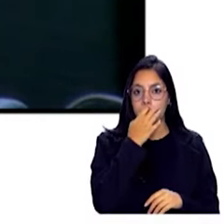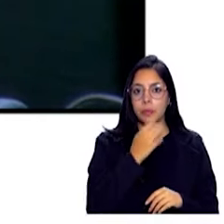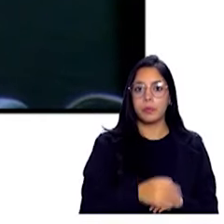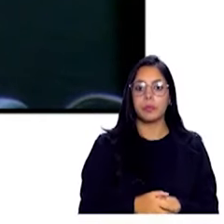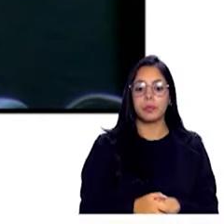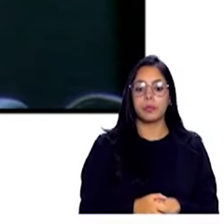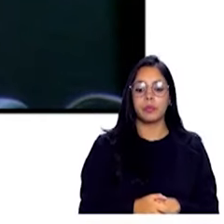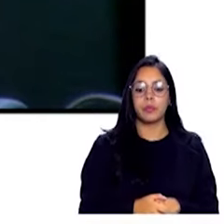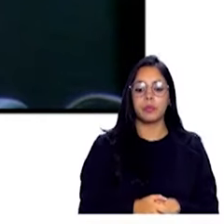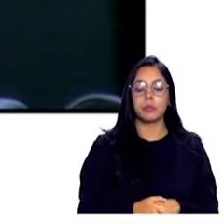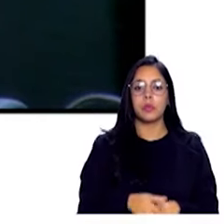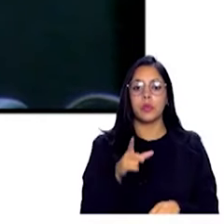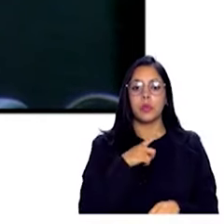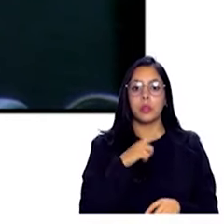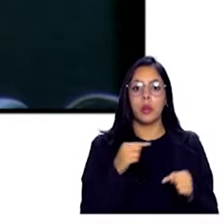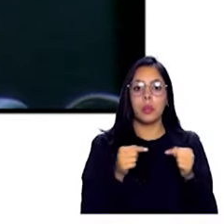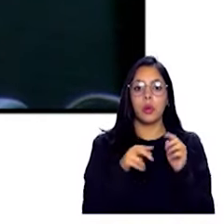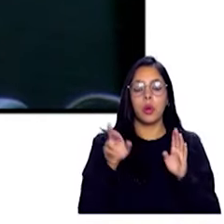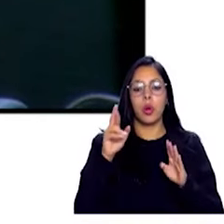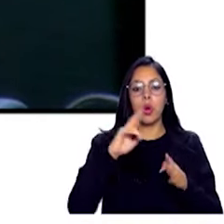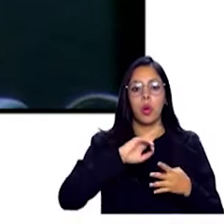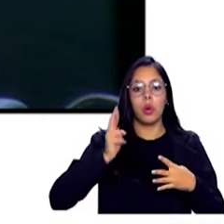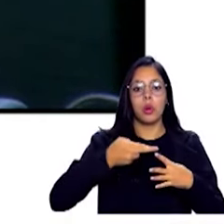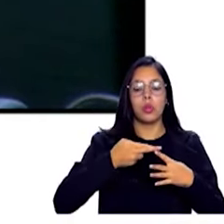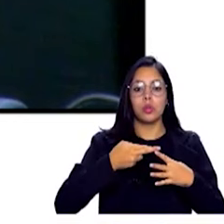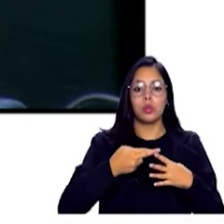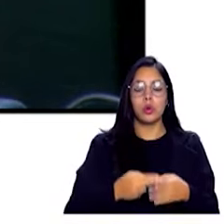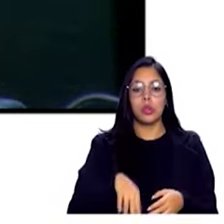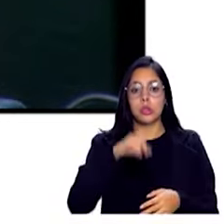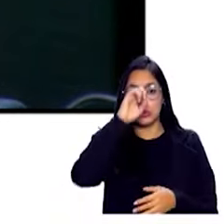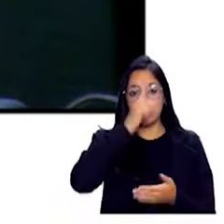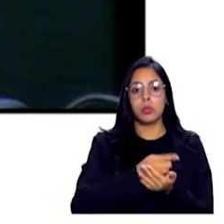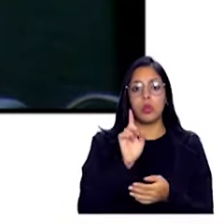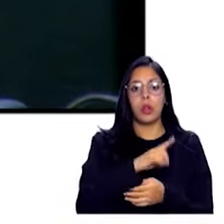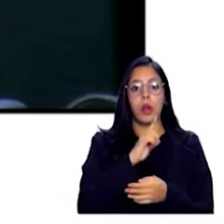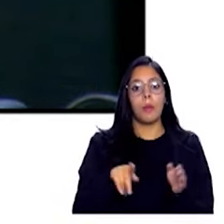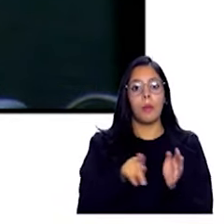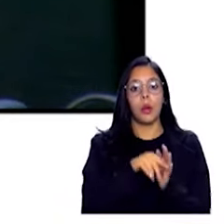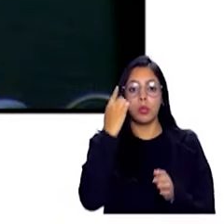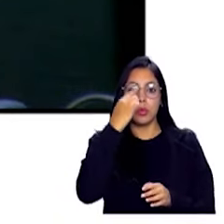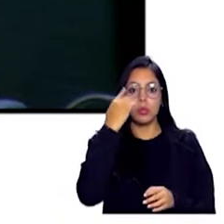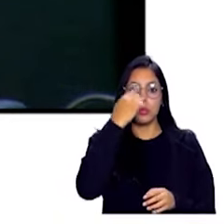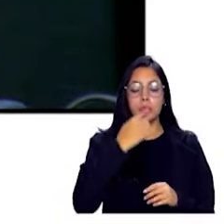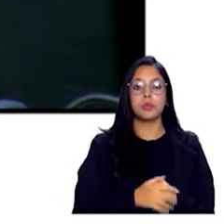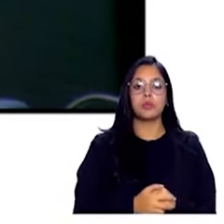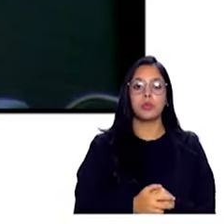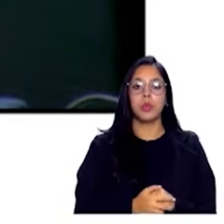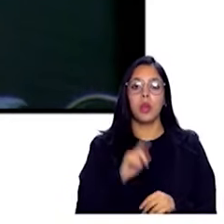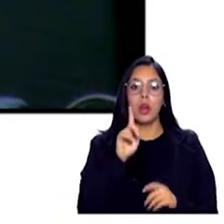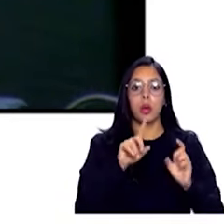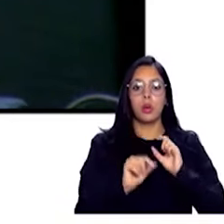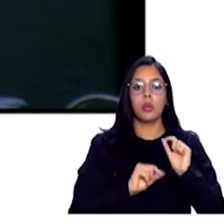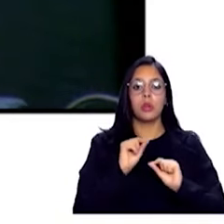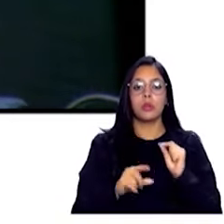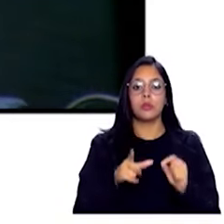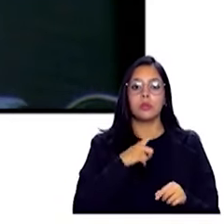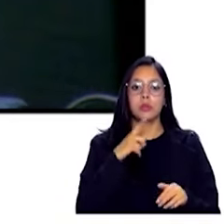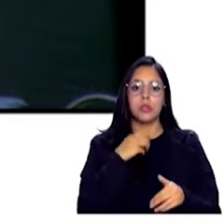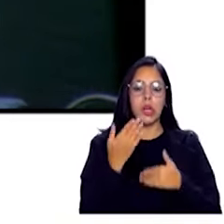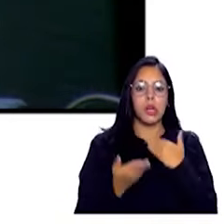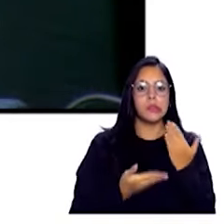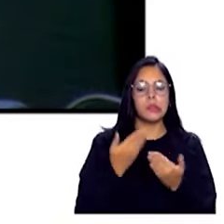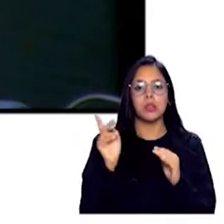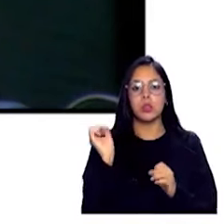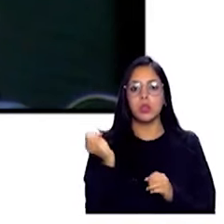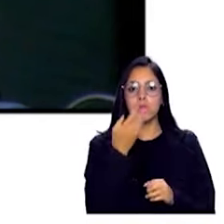que es recurso de casa en esp que es imposibilidad de plantear cuestiones nuevas en el recurso de casación lo